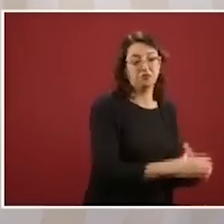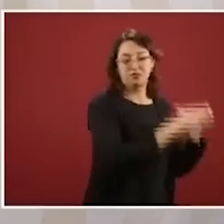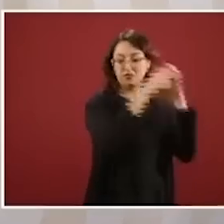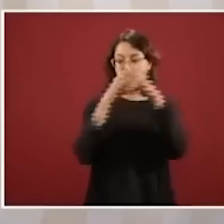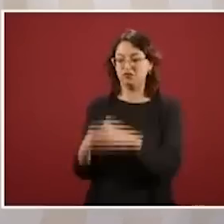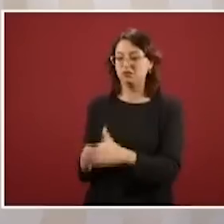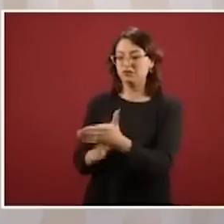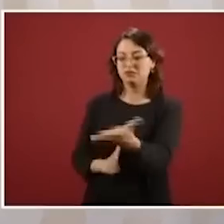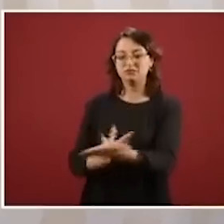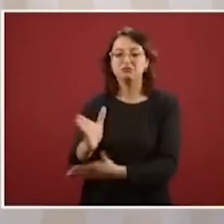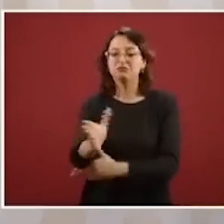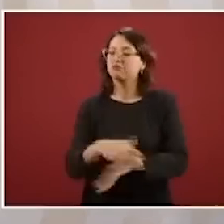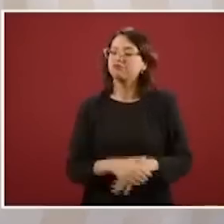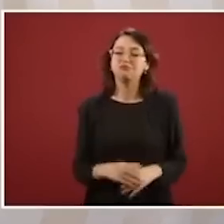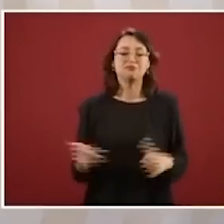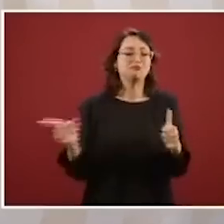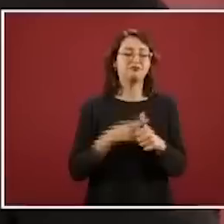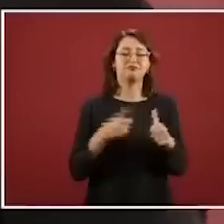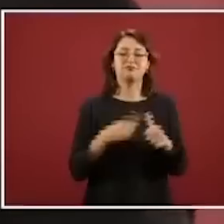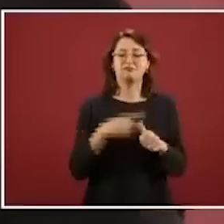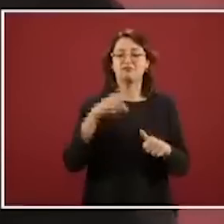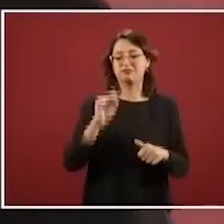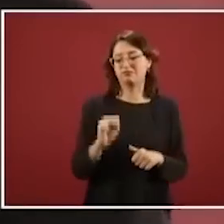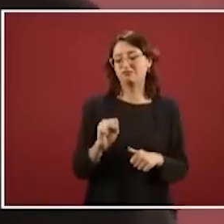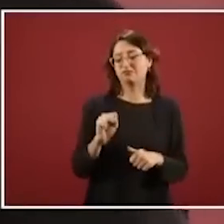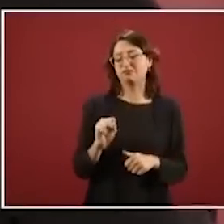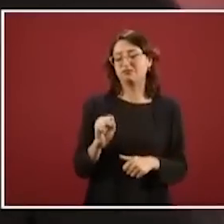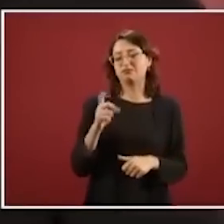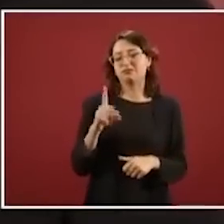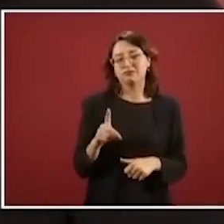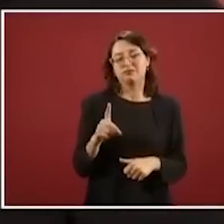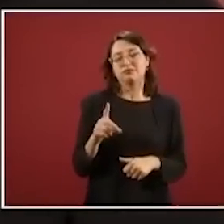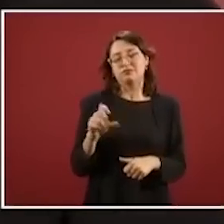Protocolo, no los acepta o autoriza.